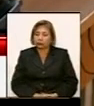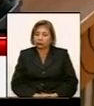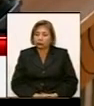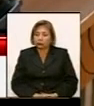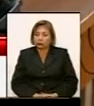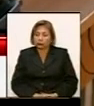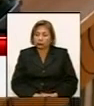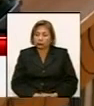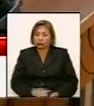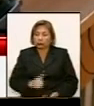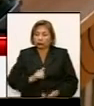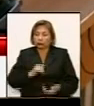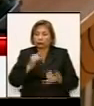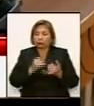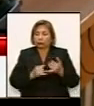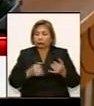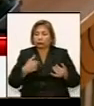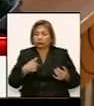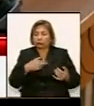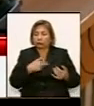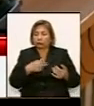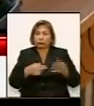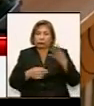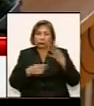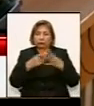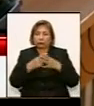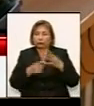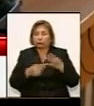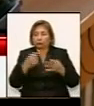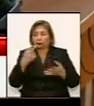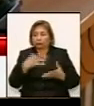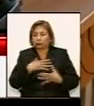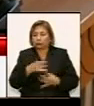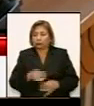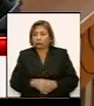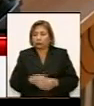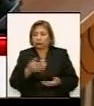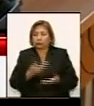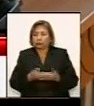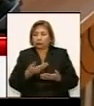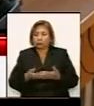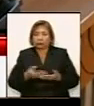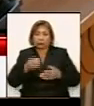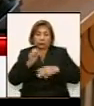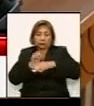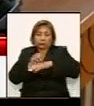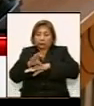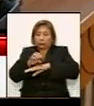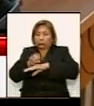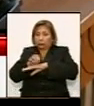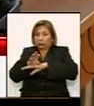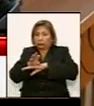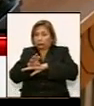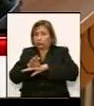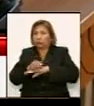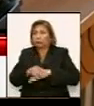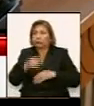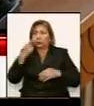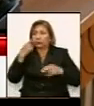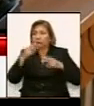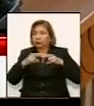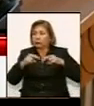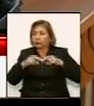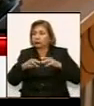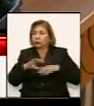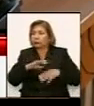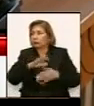Y ya para finalizar, tenemos cuatro puntos que nos gustaría plantearles como recomendaciones. A nivel de investigación creemos